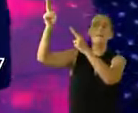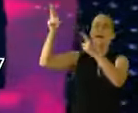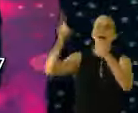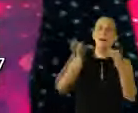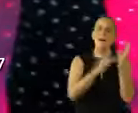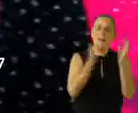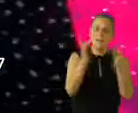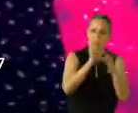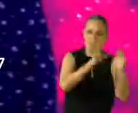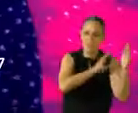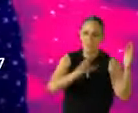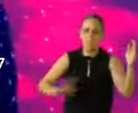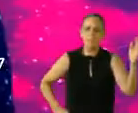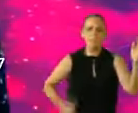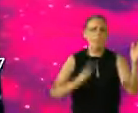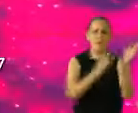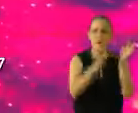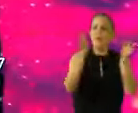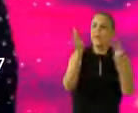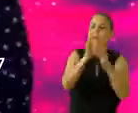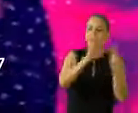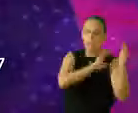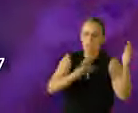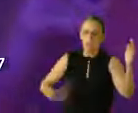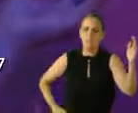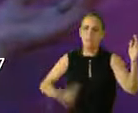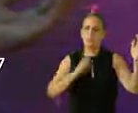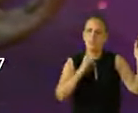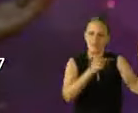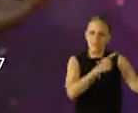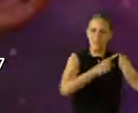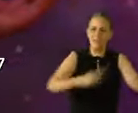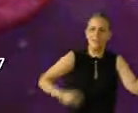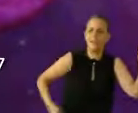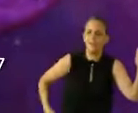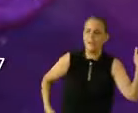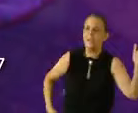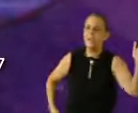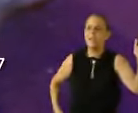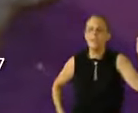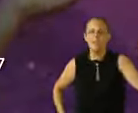Hosanna, Jesucristo, Jesucristo es Rey.